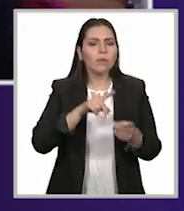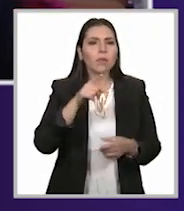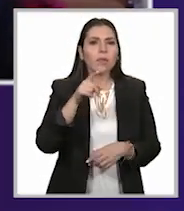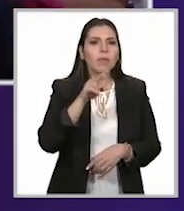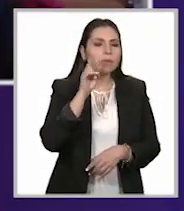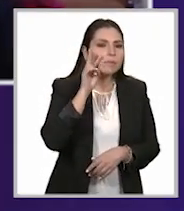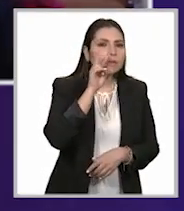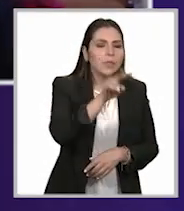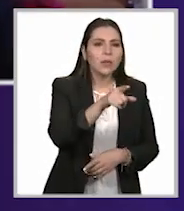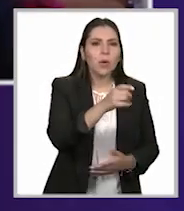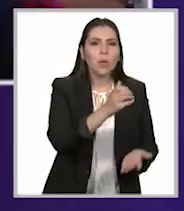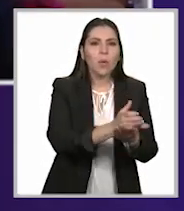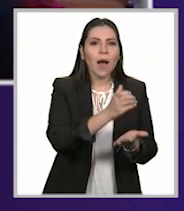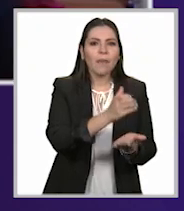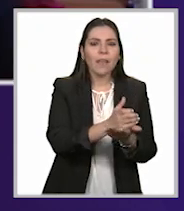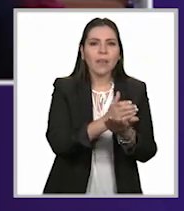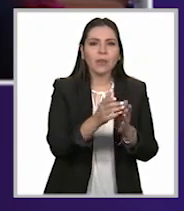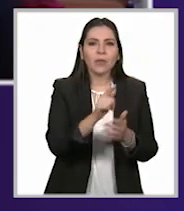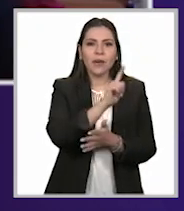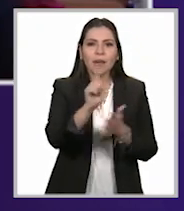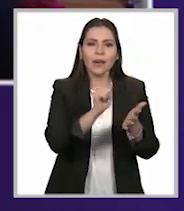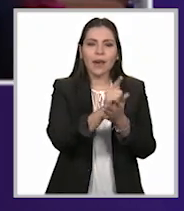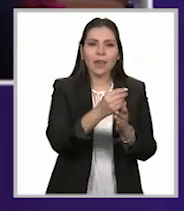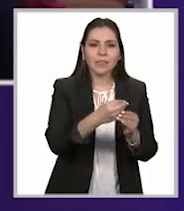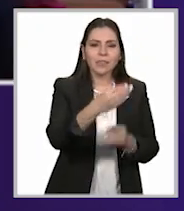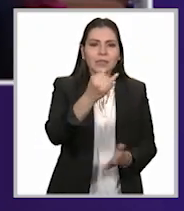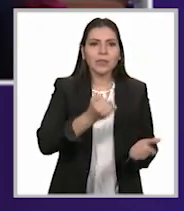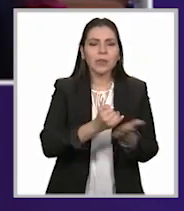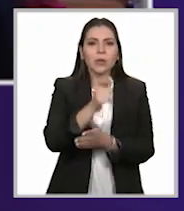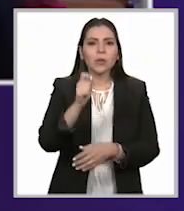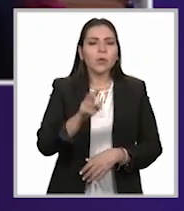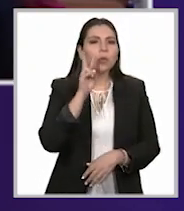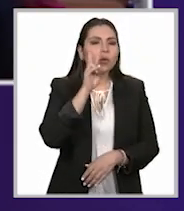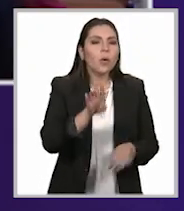nuestro público conseguir estos cuadernos de jurisprudencia? ¿Cómo los consultamos?